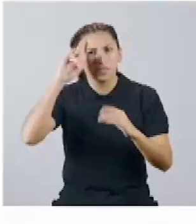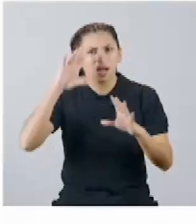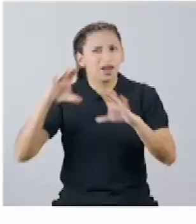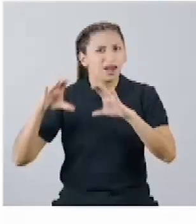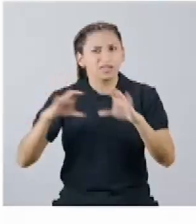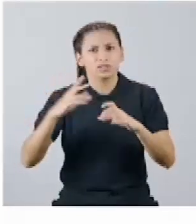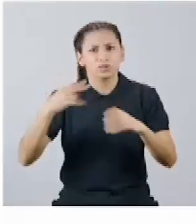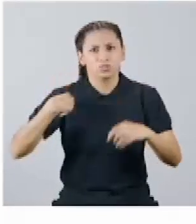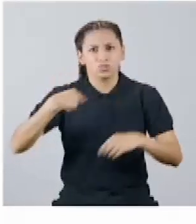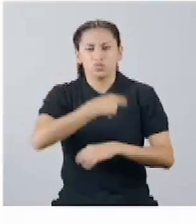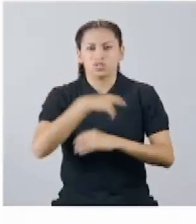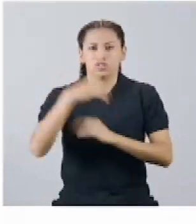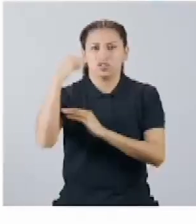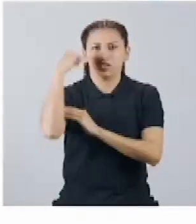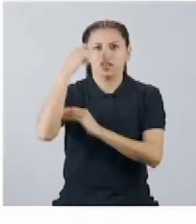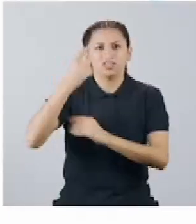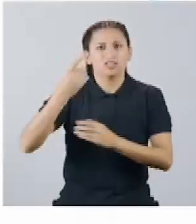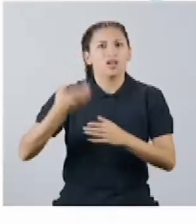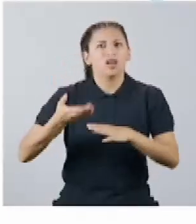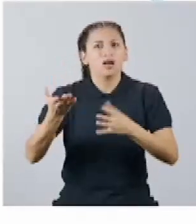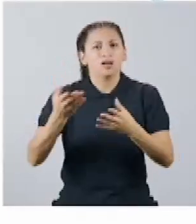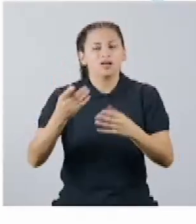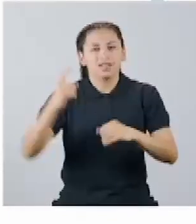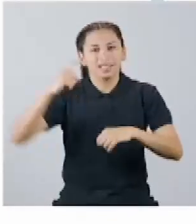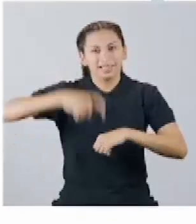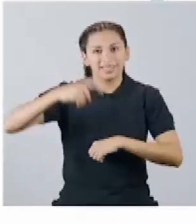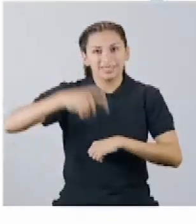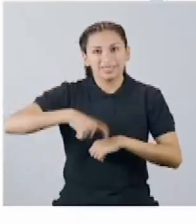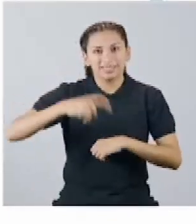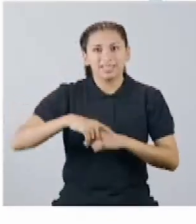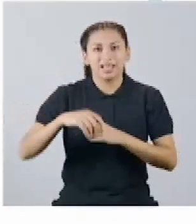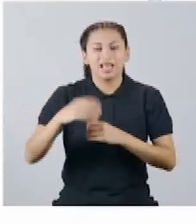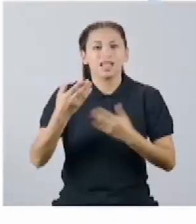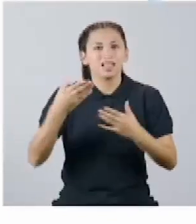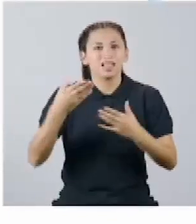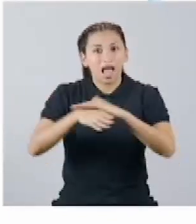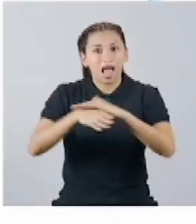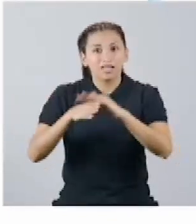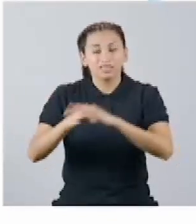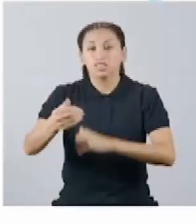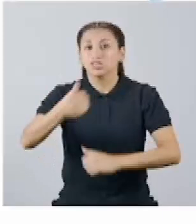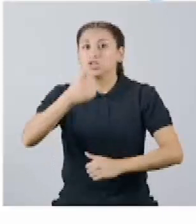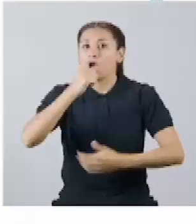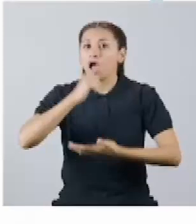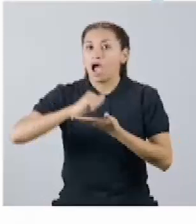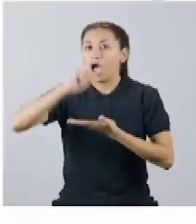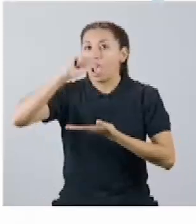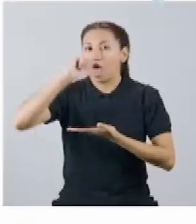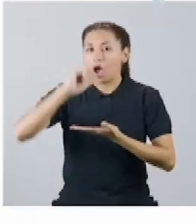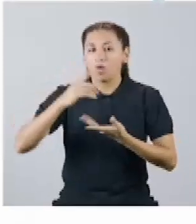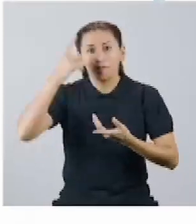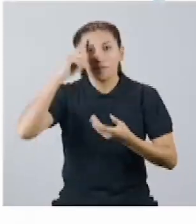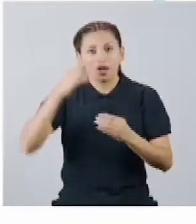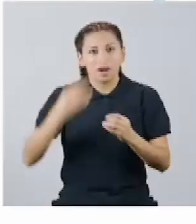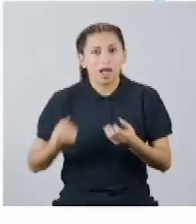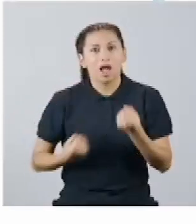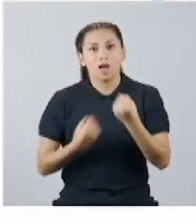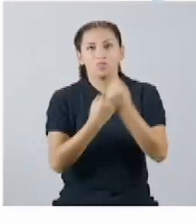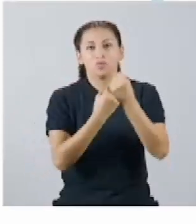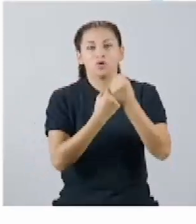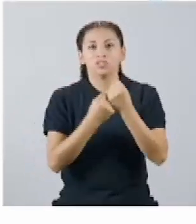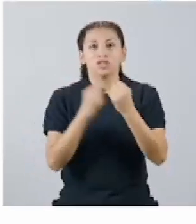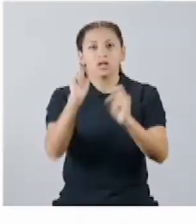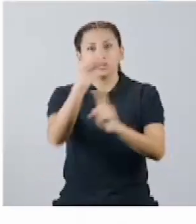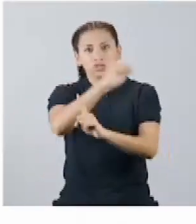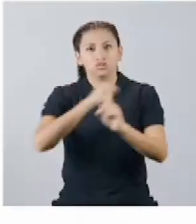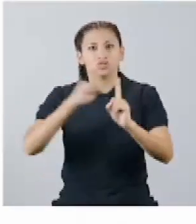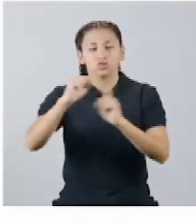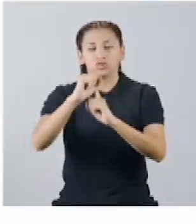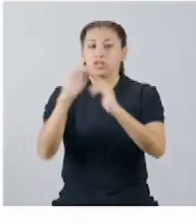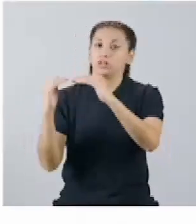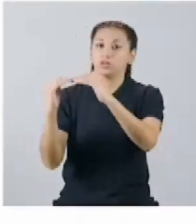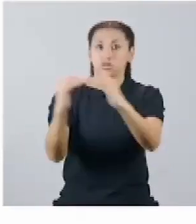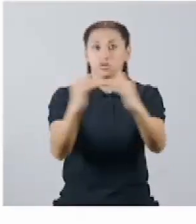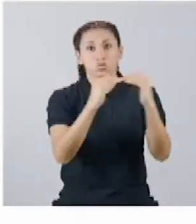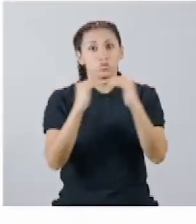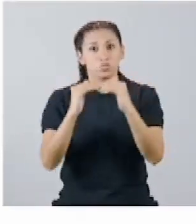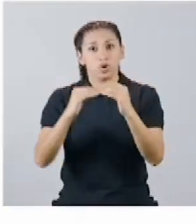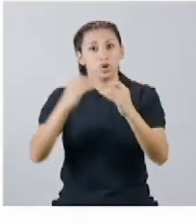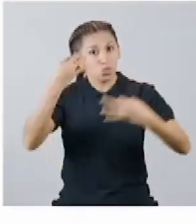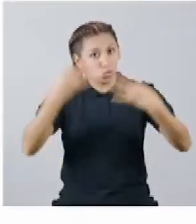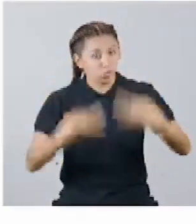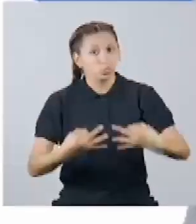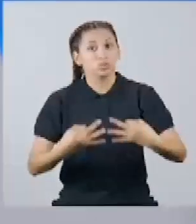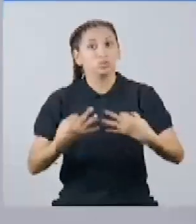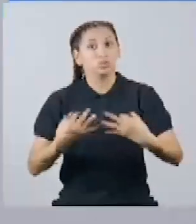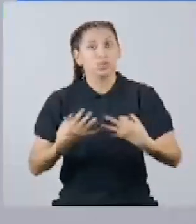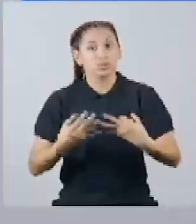nuestros derechos ante las necesidades básicas como el acceso al agua, con el fin de contribuir a una sociedad equitativa y